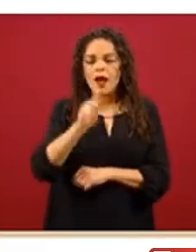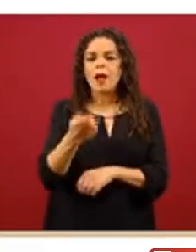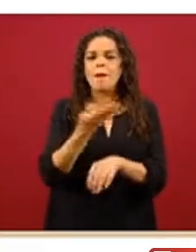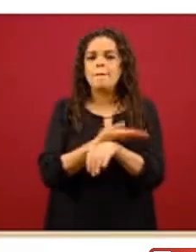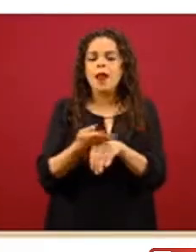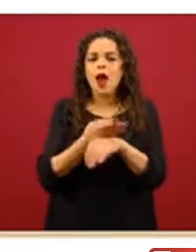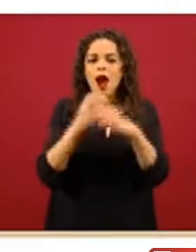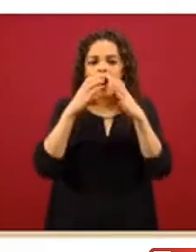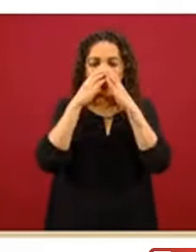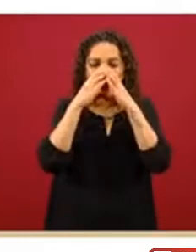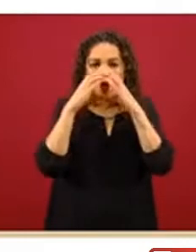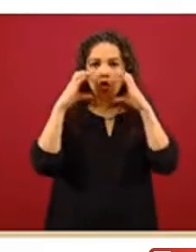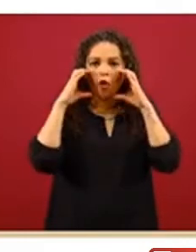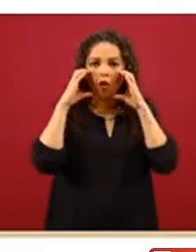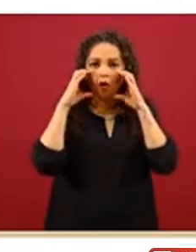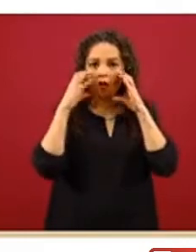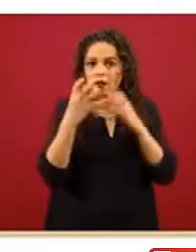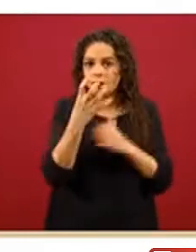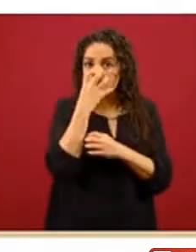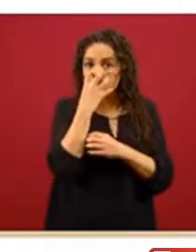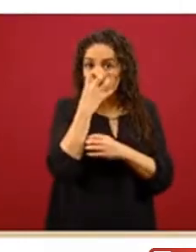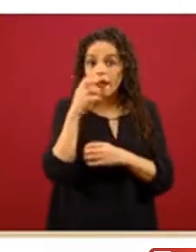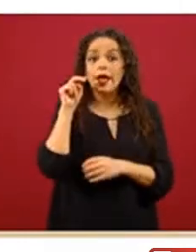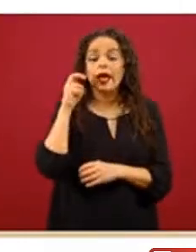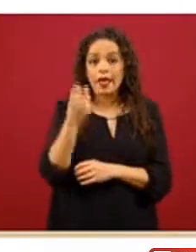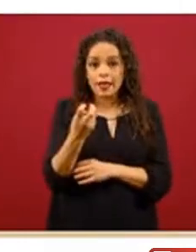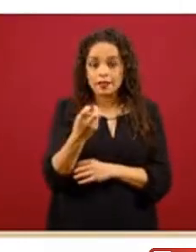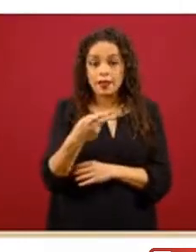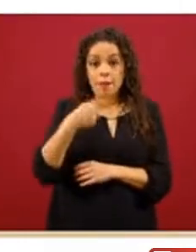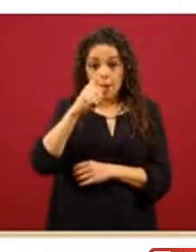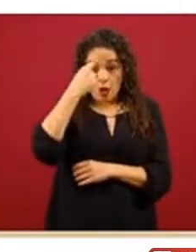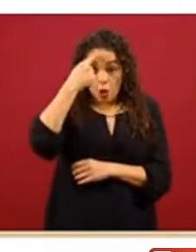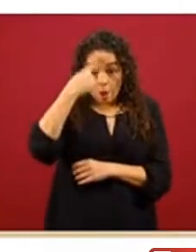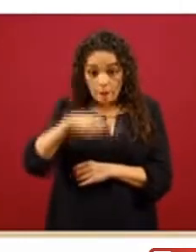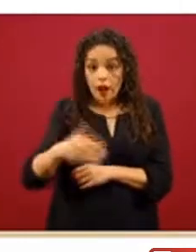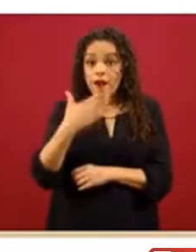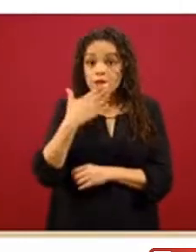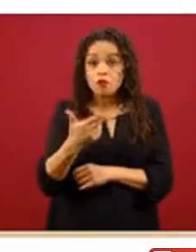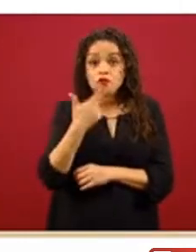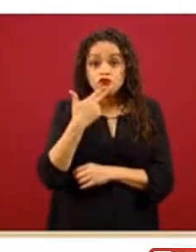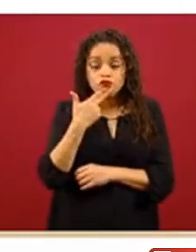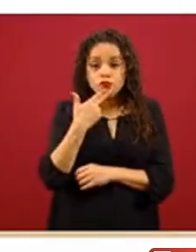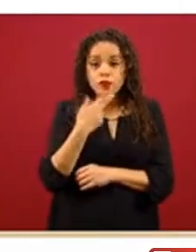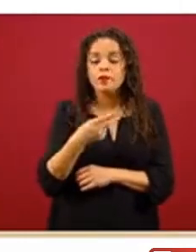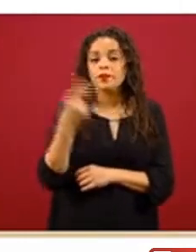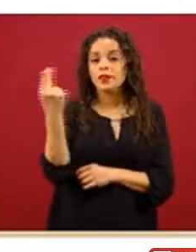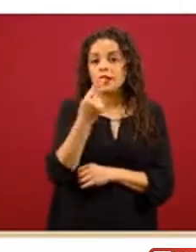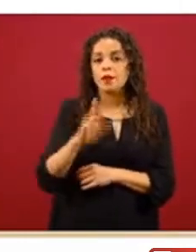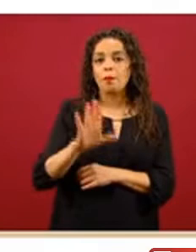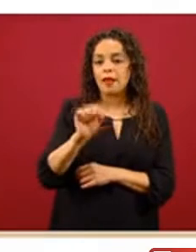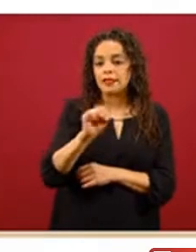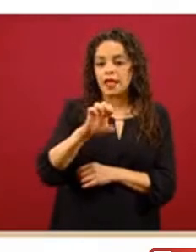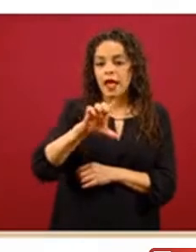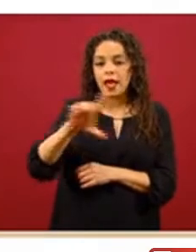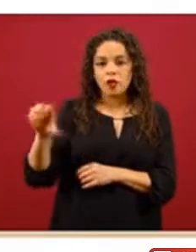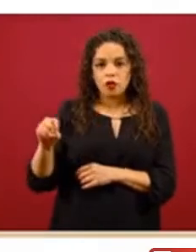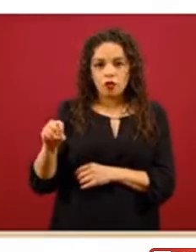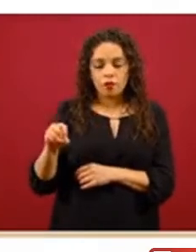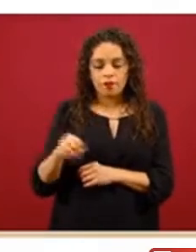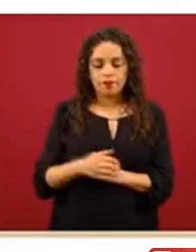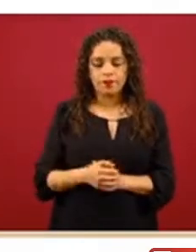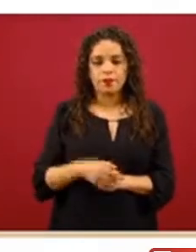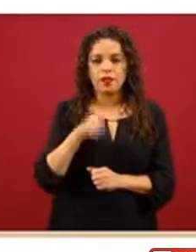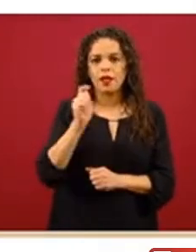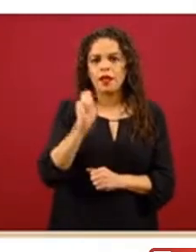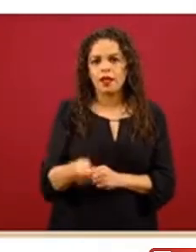pero estos, para ser eficientes, tienen que hacer un sellado. Se hace, y de hecho está publicado en nuestra página del